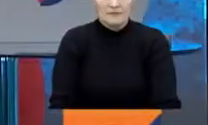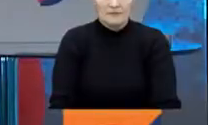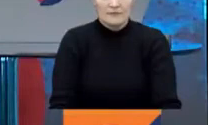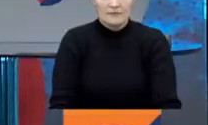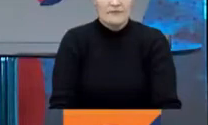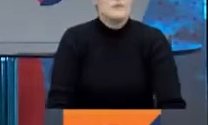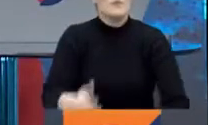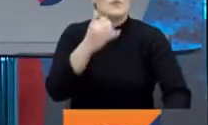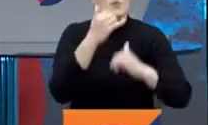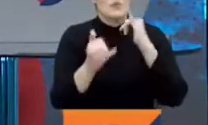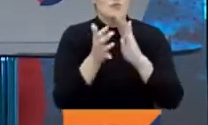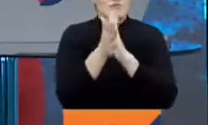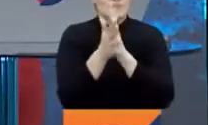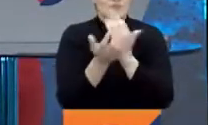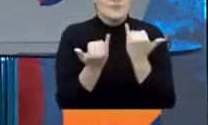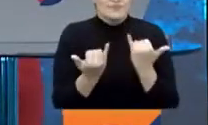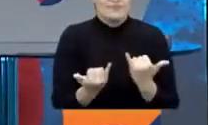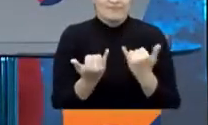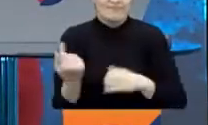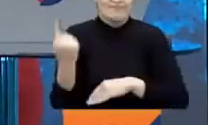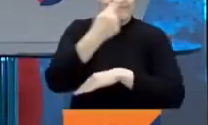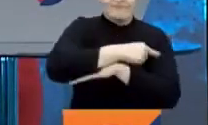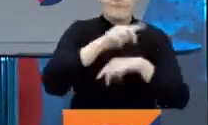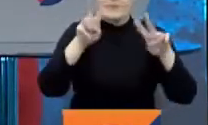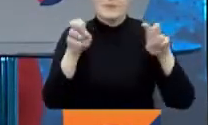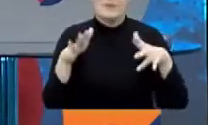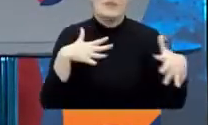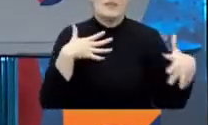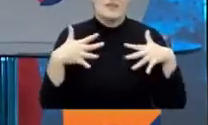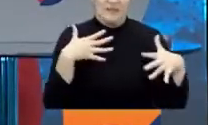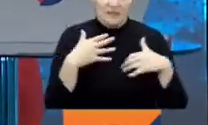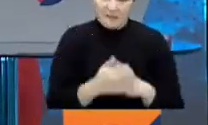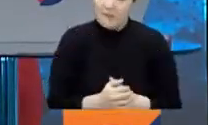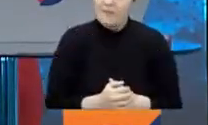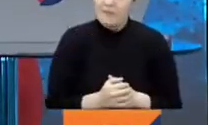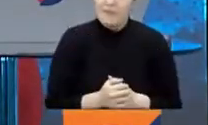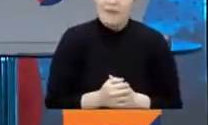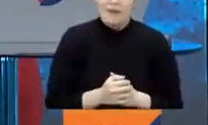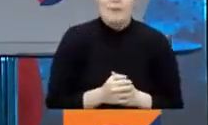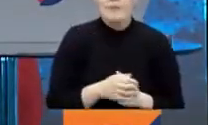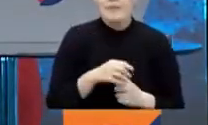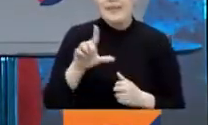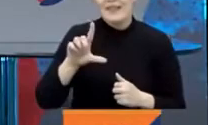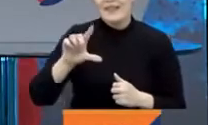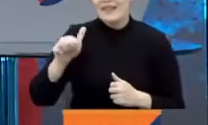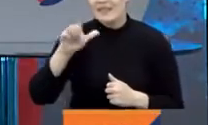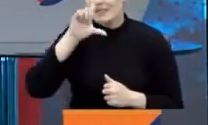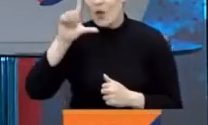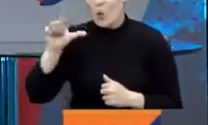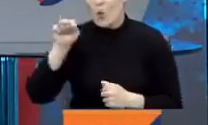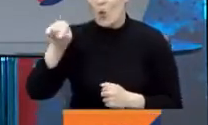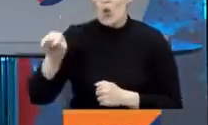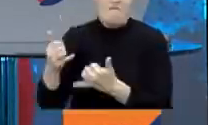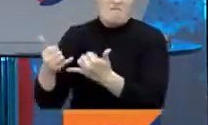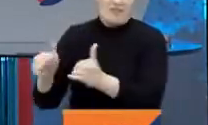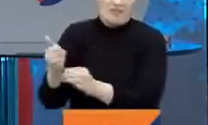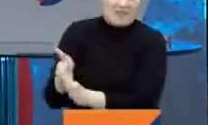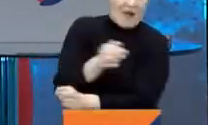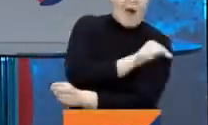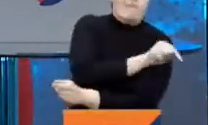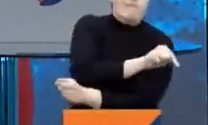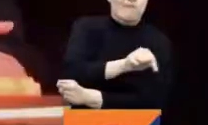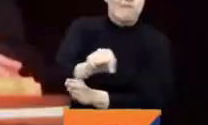Cerramos nuestra emisión del fin de semana con teatro. Hasta el 10 de julio en el Centro Cultural Gimnasio Moderno de Bogotá se presenta la